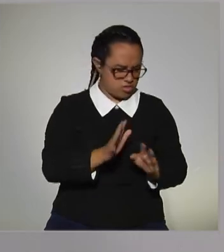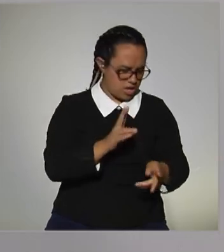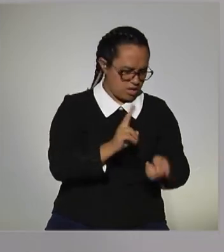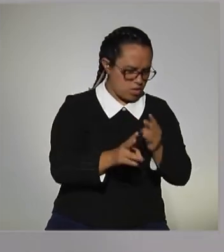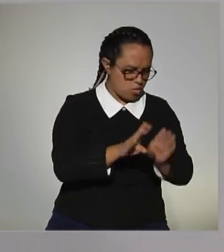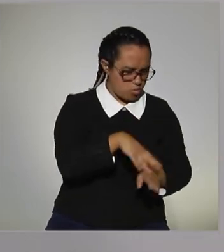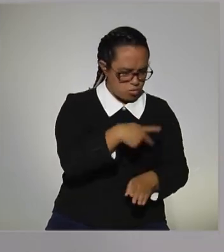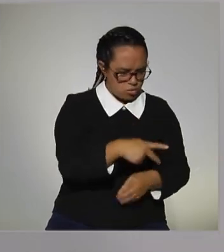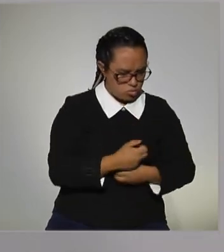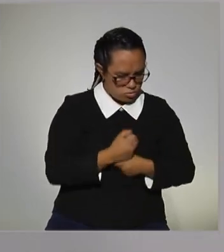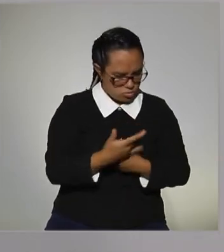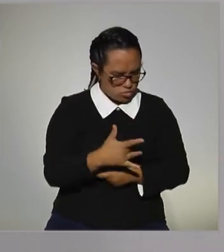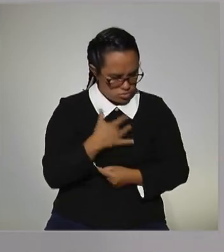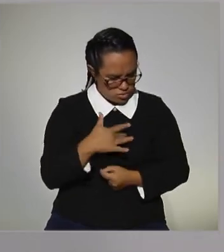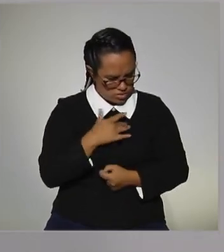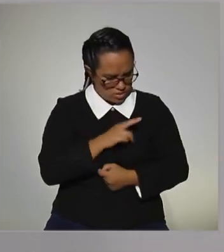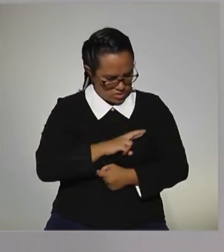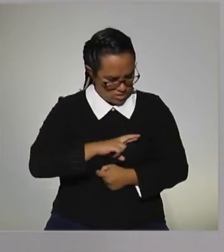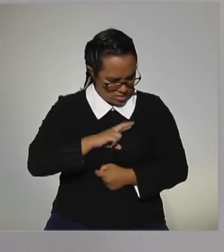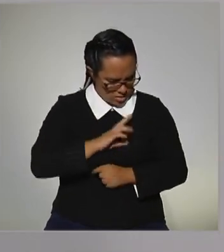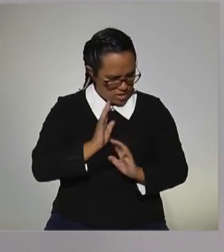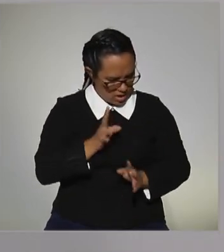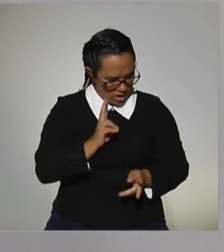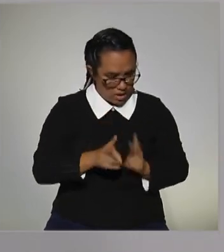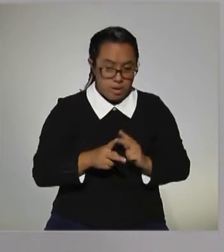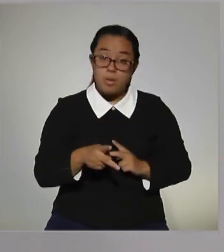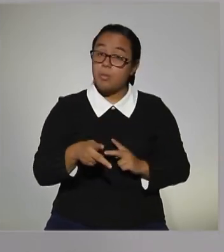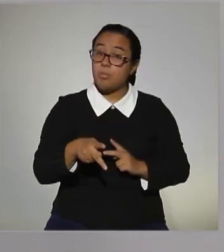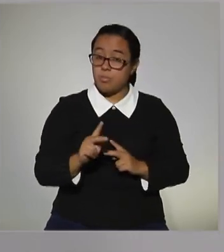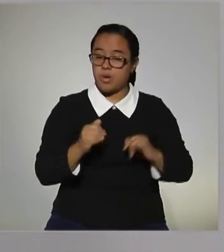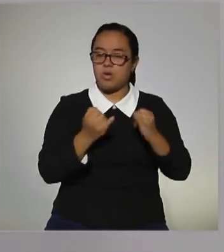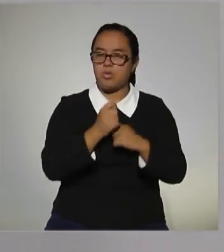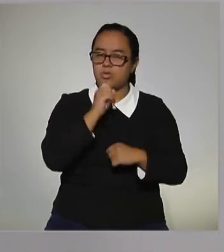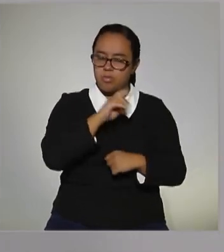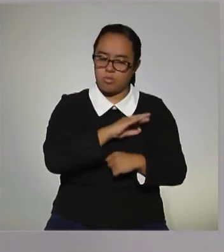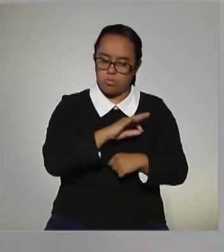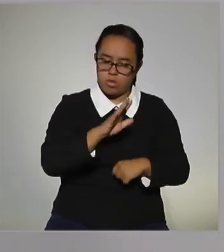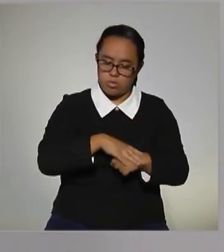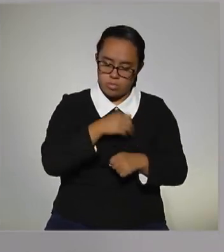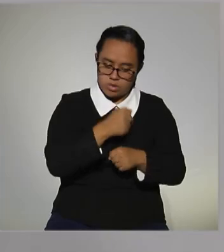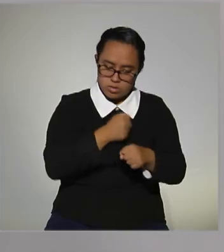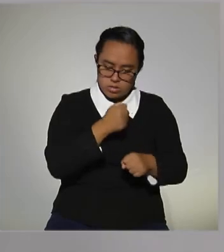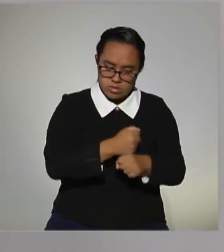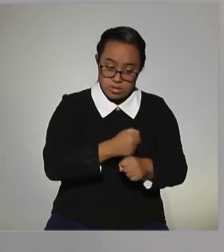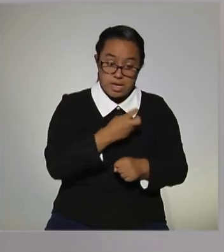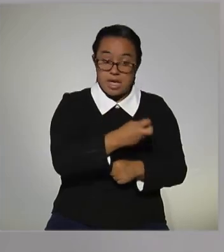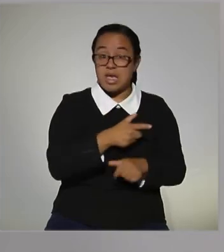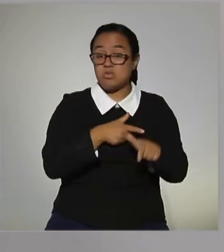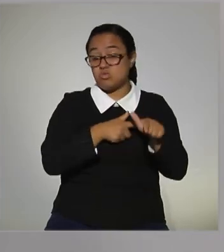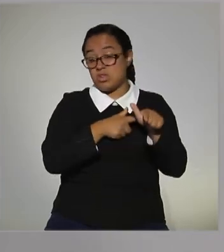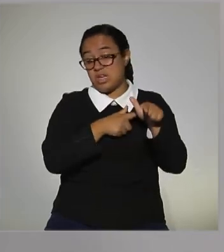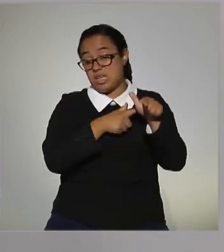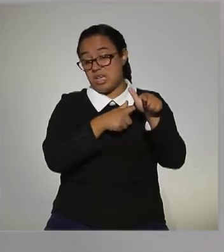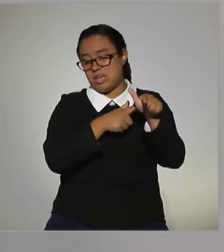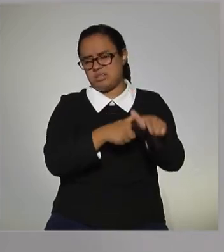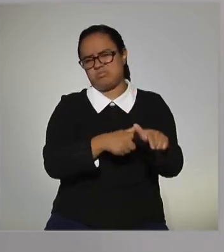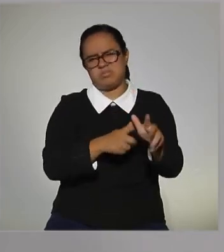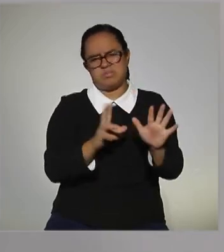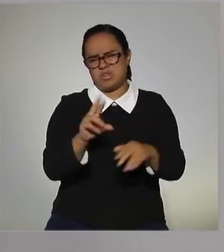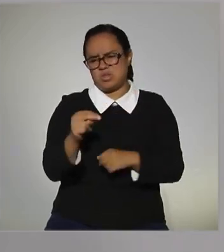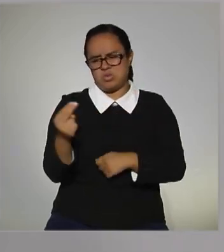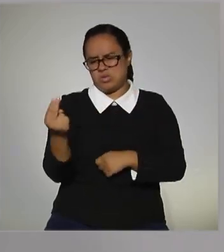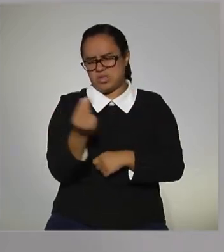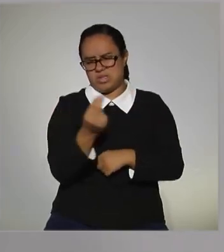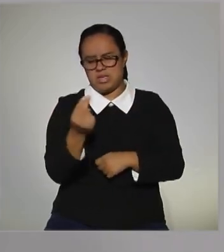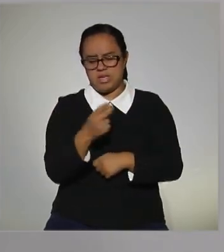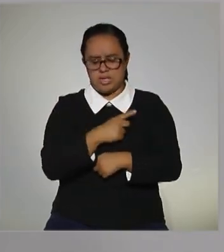o ese malestar en nuestro adolescente, tenemos que entender que también se puede trabajar y que no tiene por qué ser permanente, y abrirnos